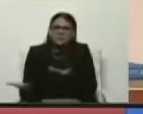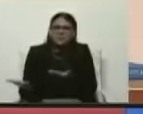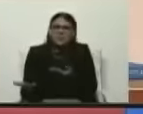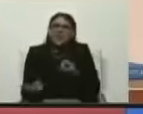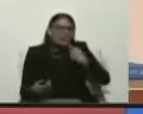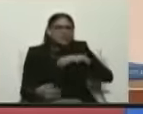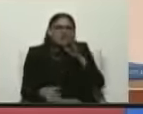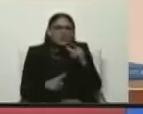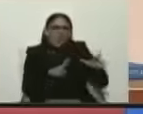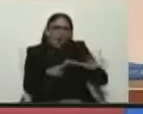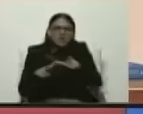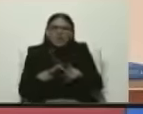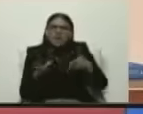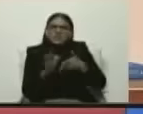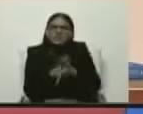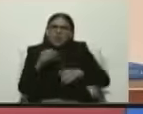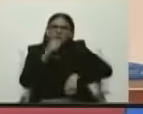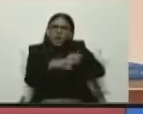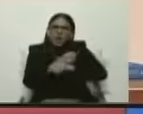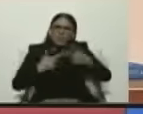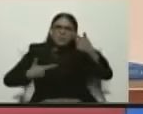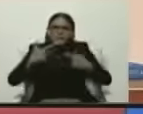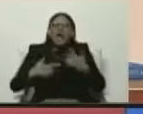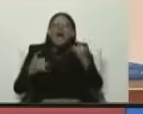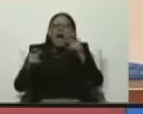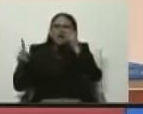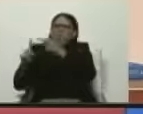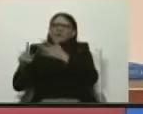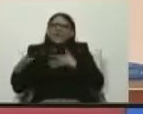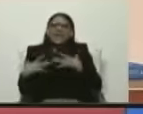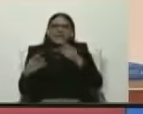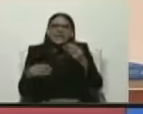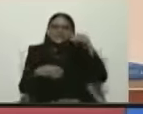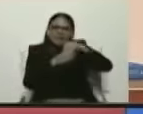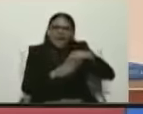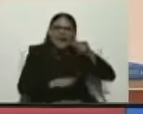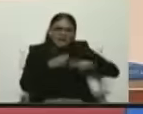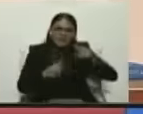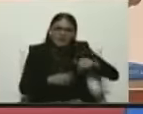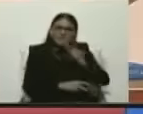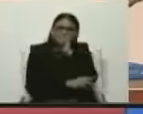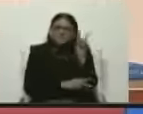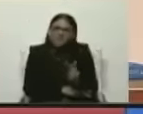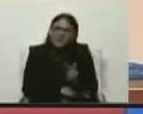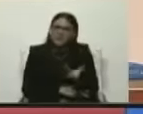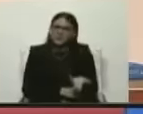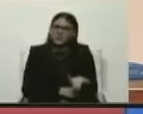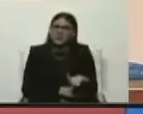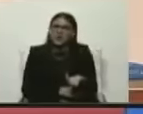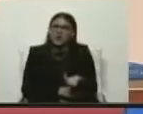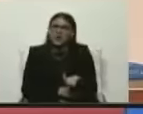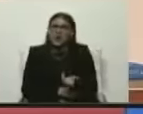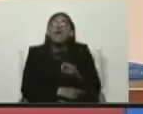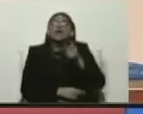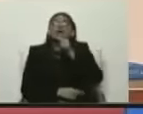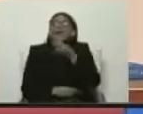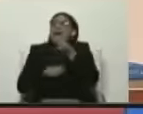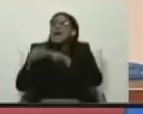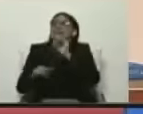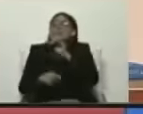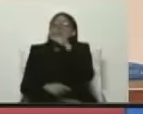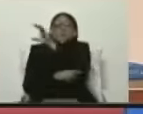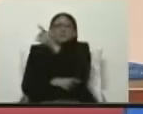América. Y por ahí está el señor que quiere hablar con usted. Y el comandante, no hay sede porque el país que la iba a organizar parece